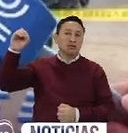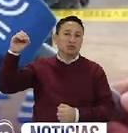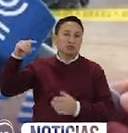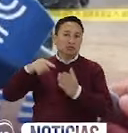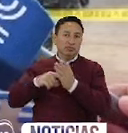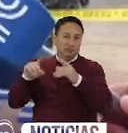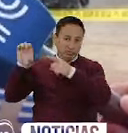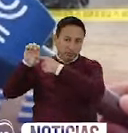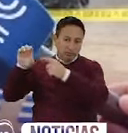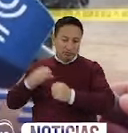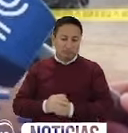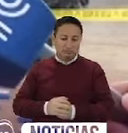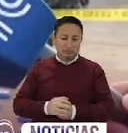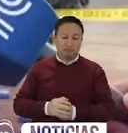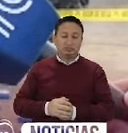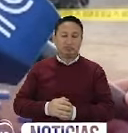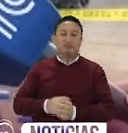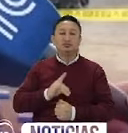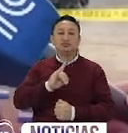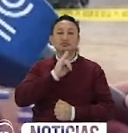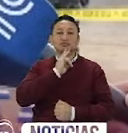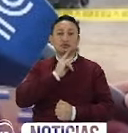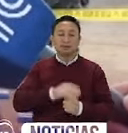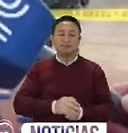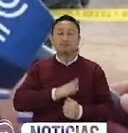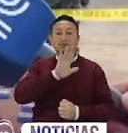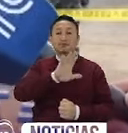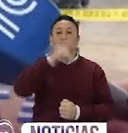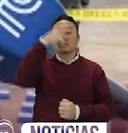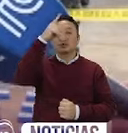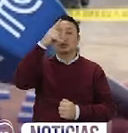7.800.000 euros, en el mercado americano de